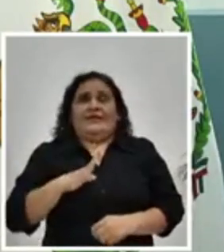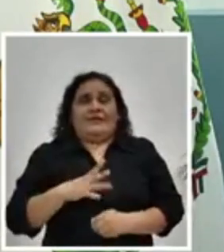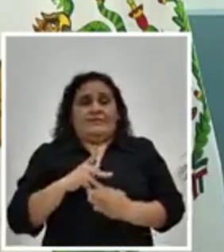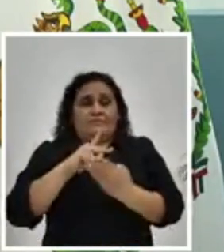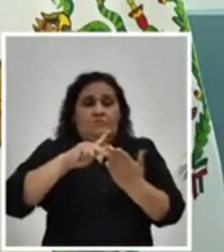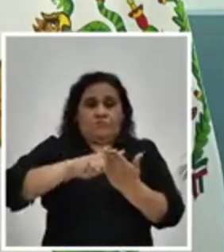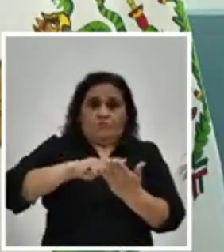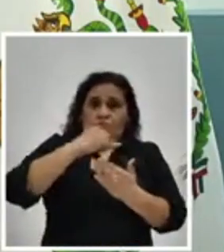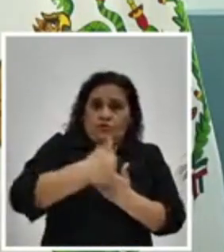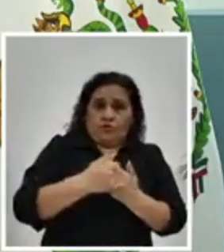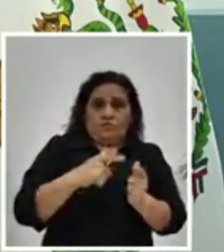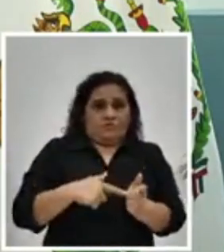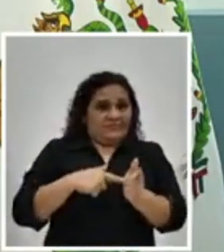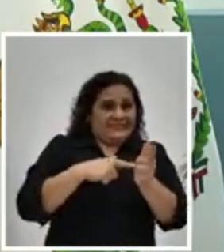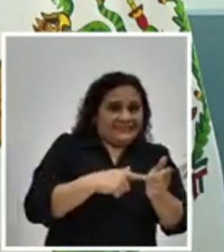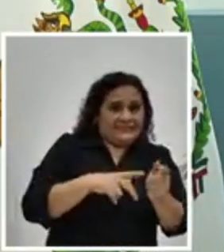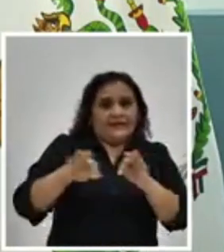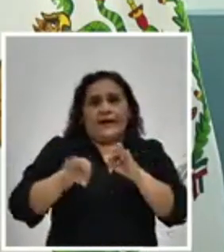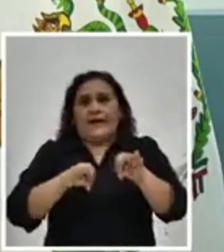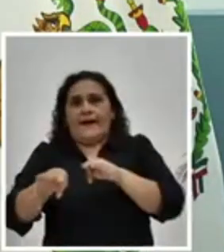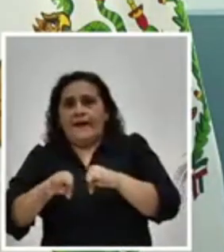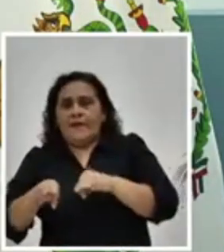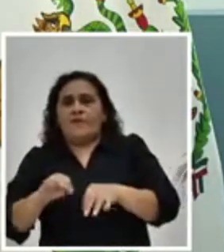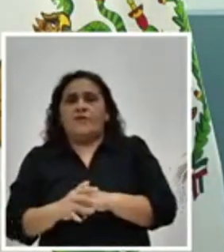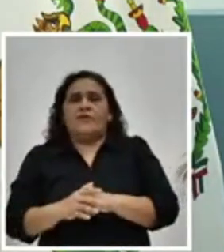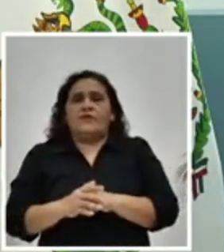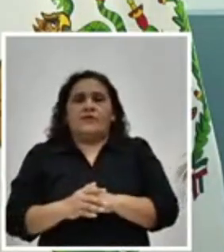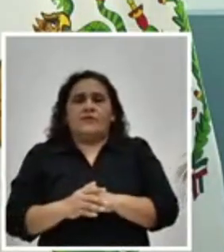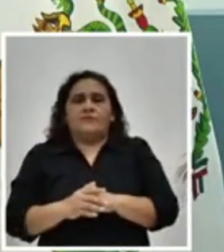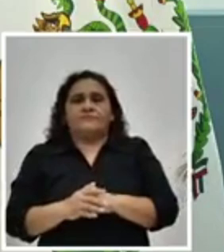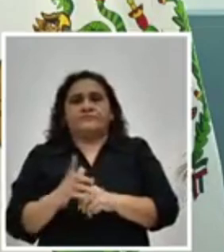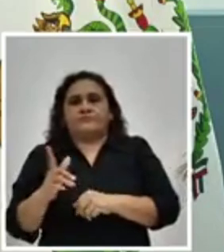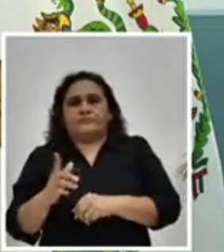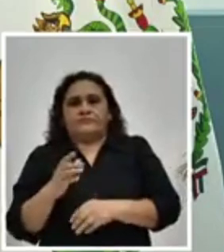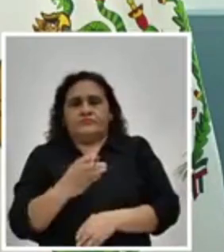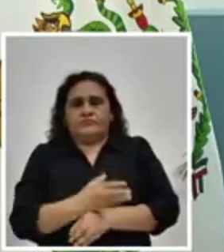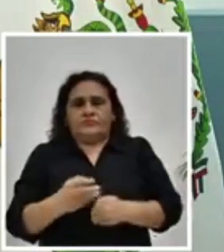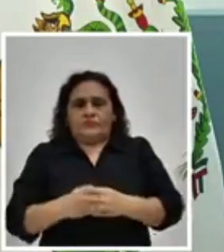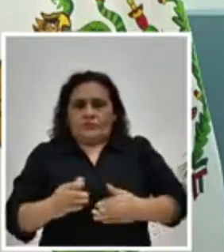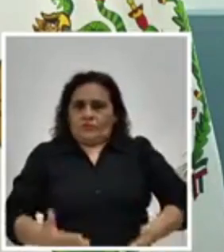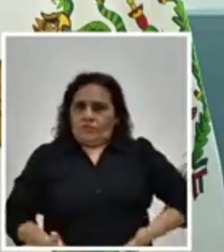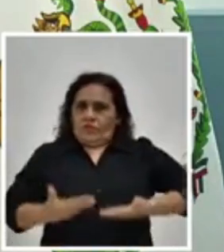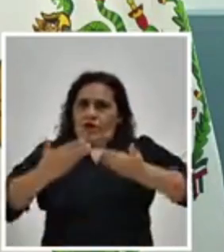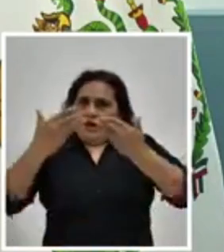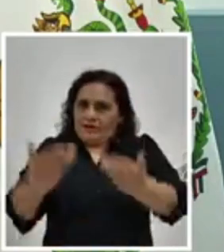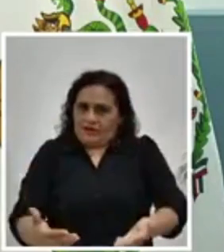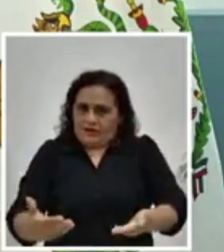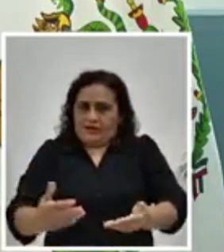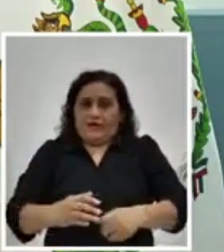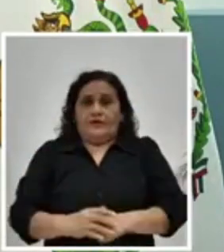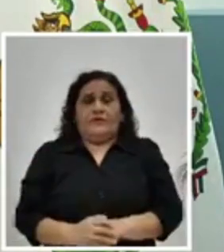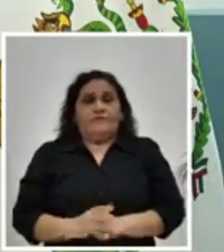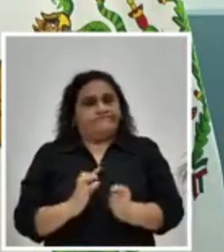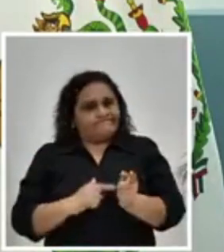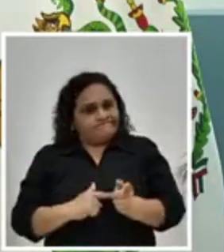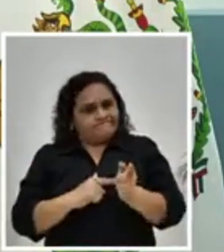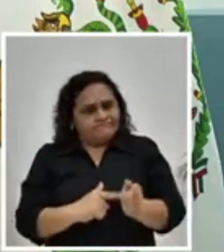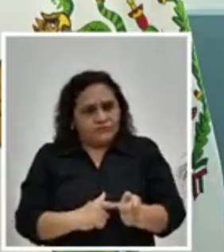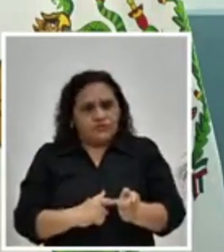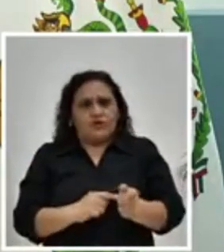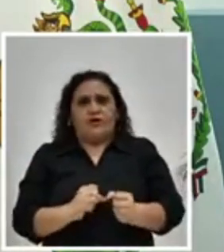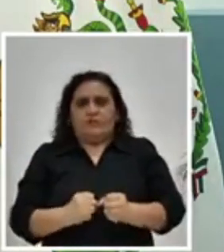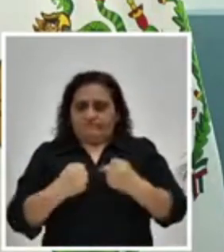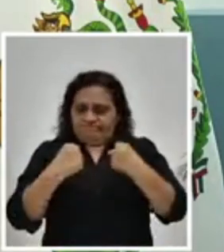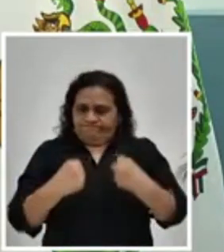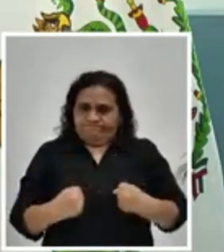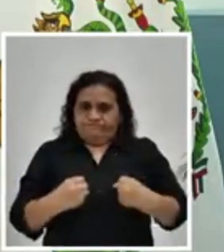proyectos para continuar operando, obras por entregar, pero sobre todo, mantener el firme